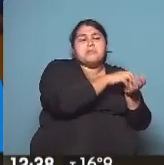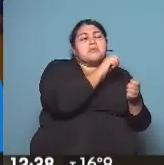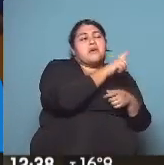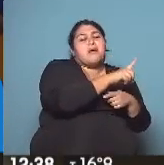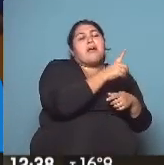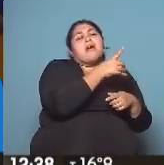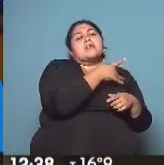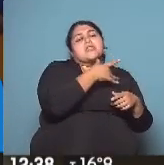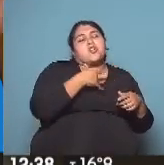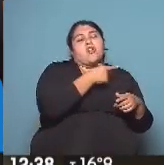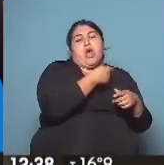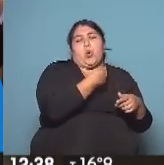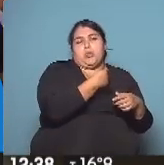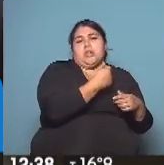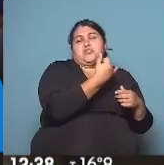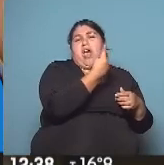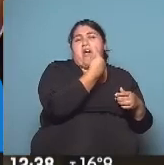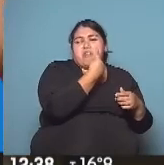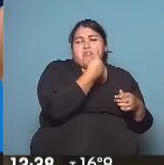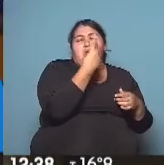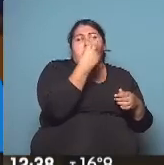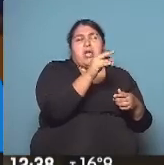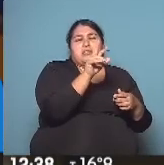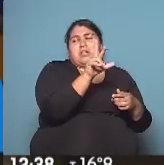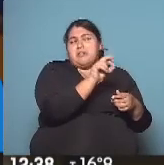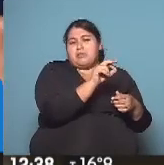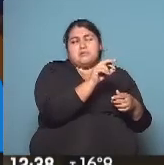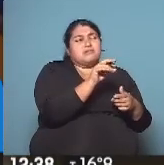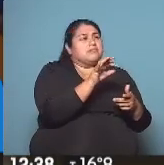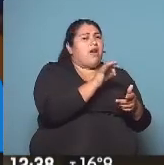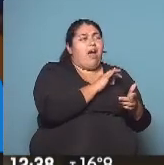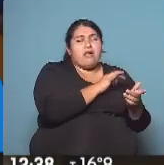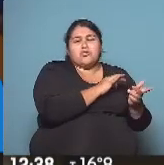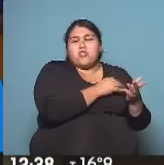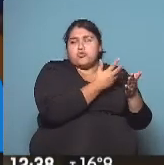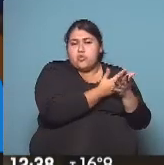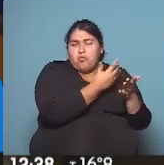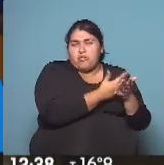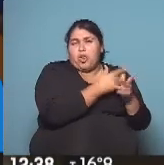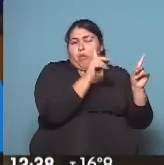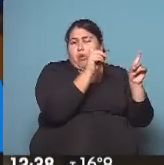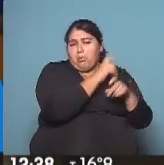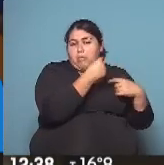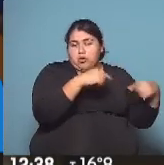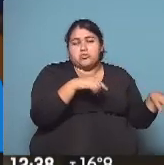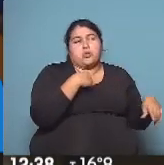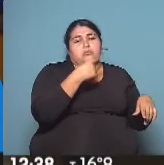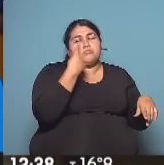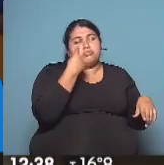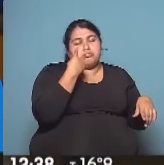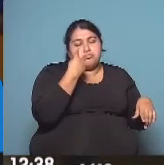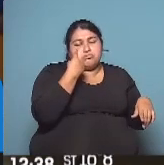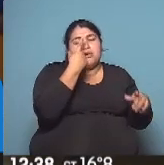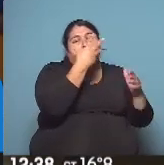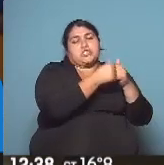tiene su jubilación y vivió 20, 30 crisis en sus 60 años y dice, yo ya este país lo conozco, esta historia la